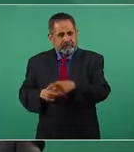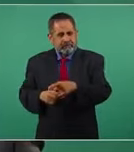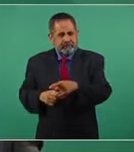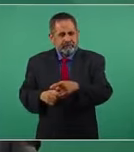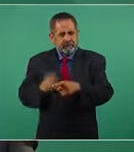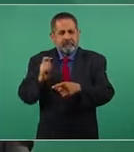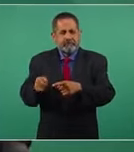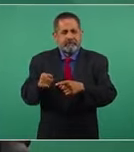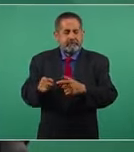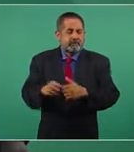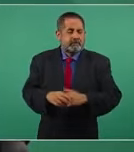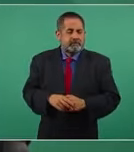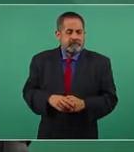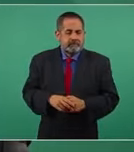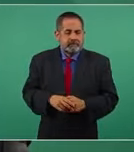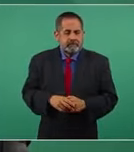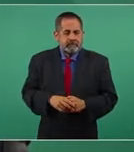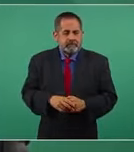de